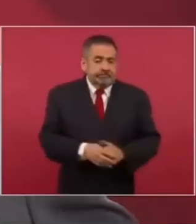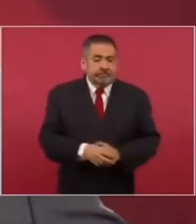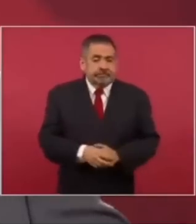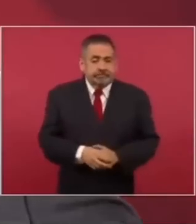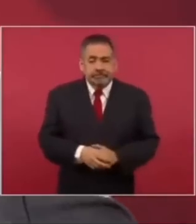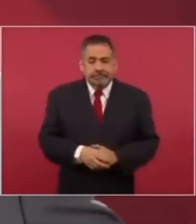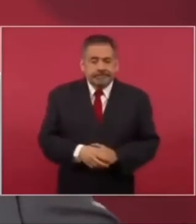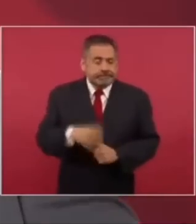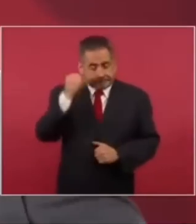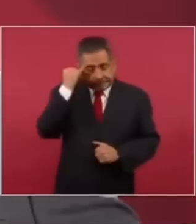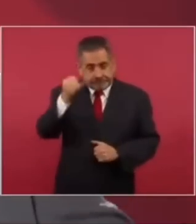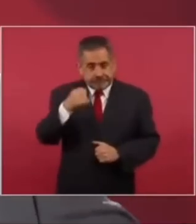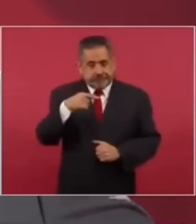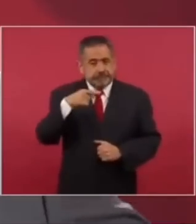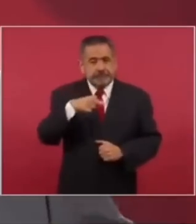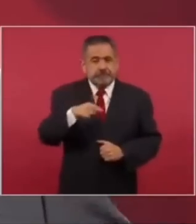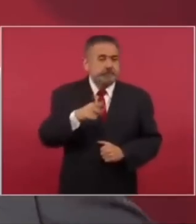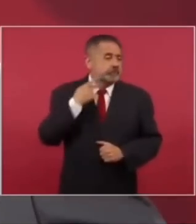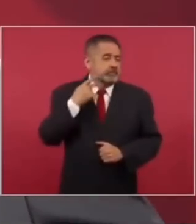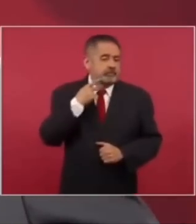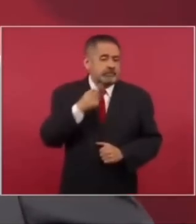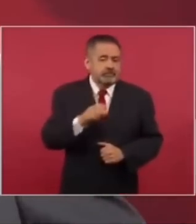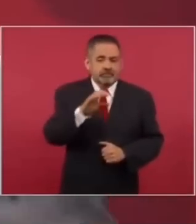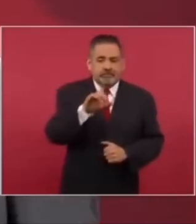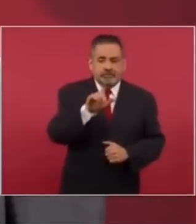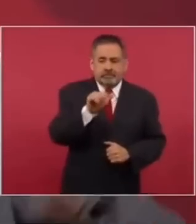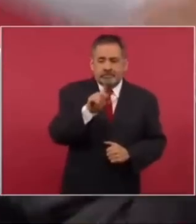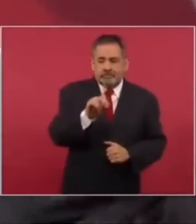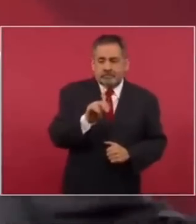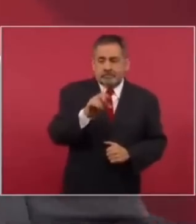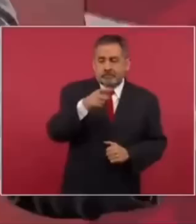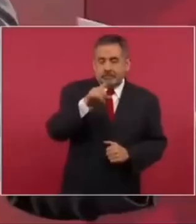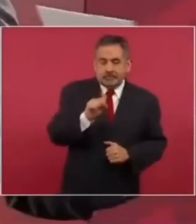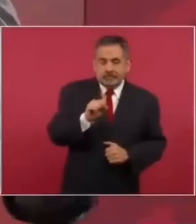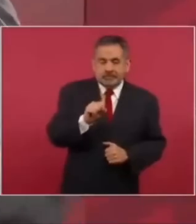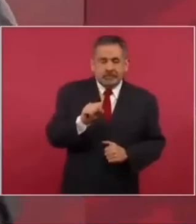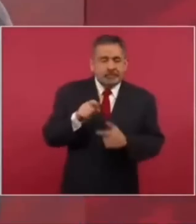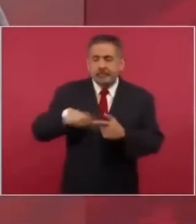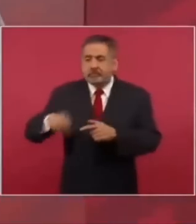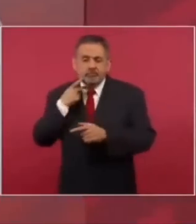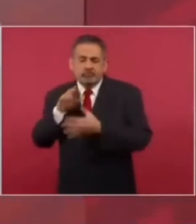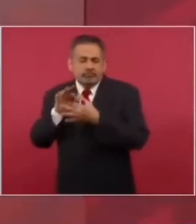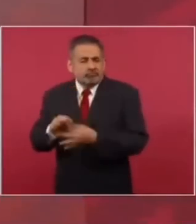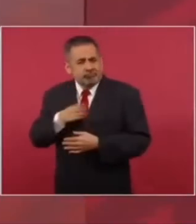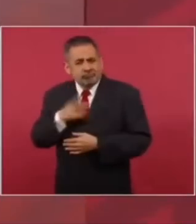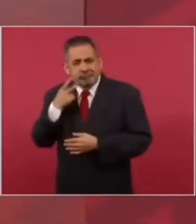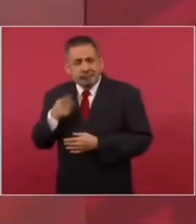Imagínense, de político Claudio X González. Si la política es un noble oficio,